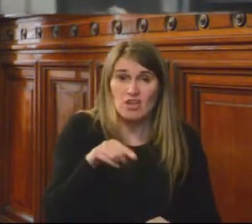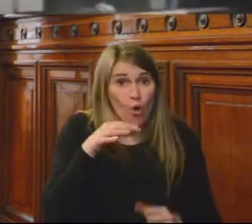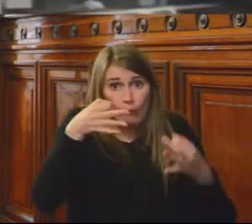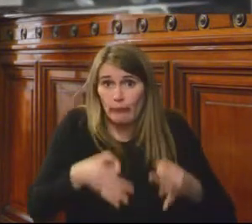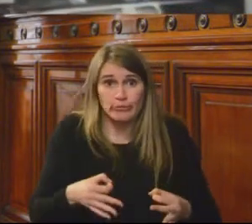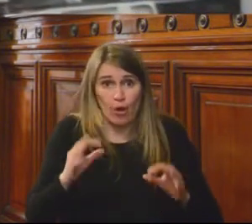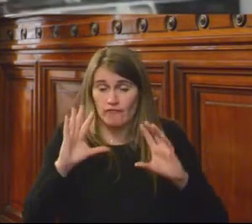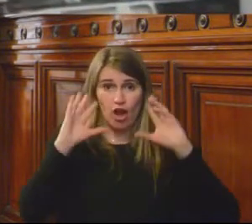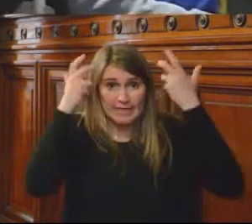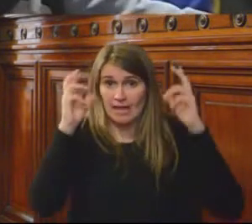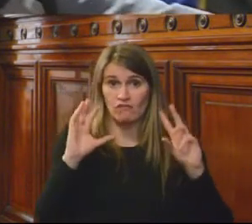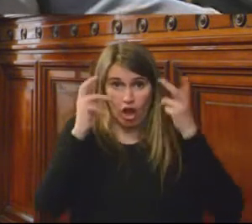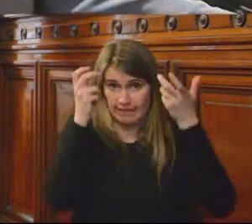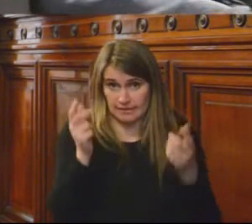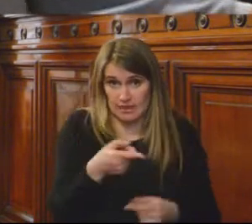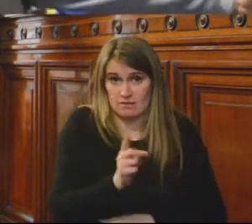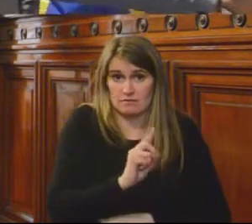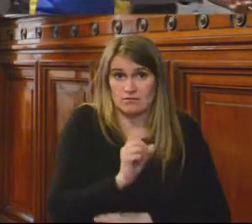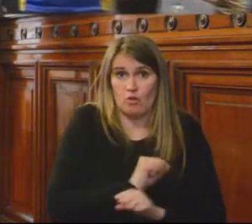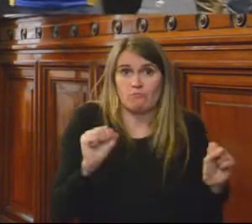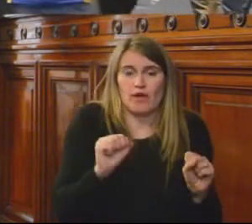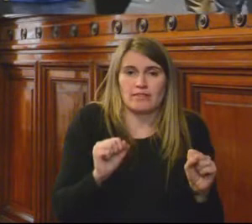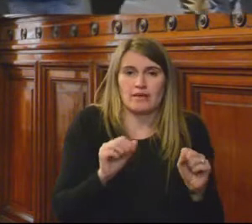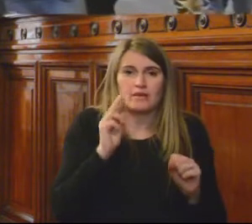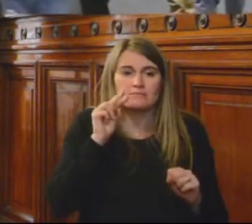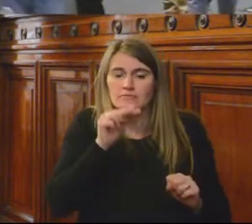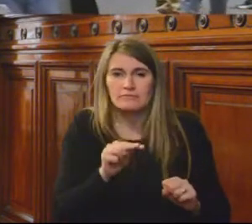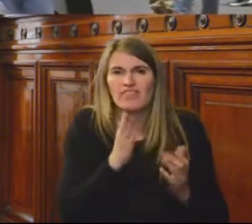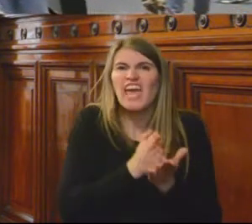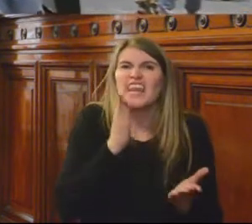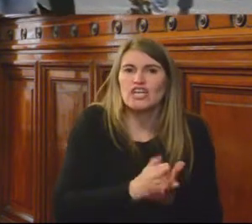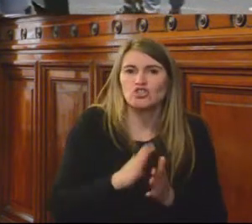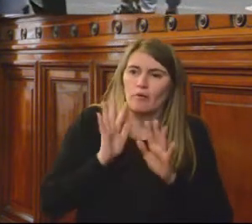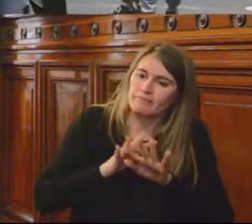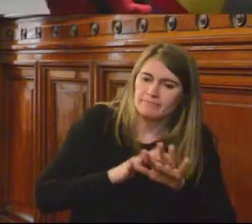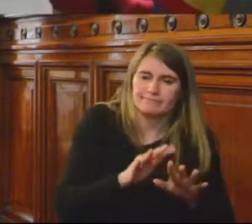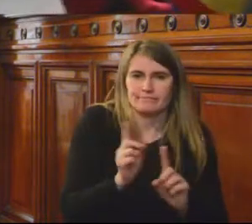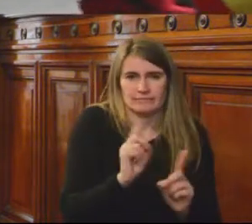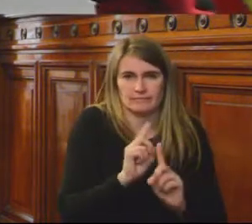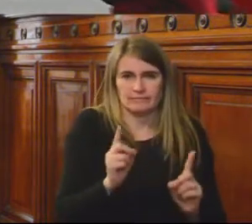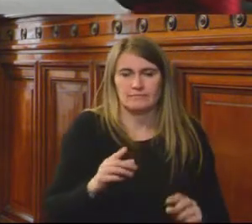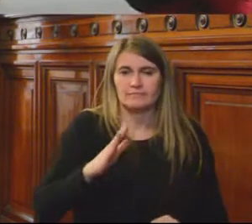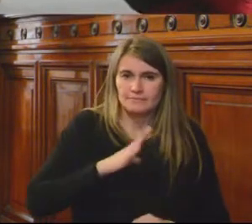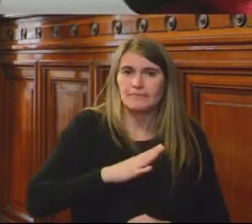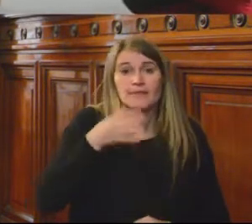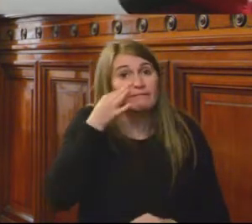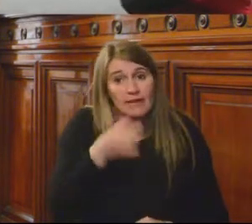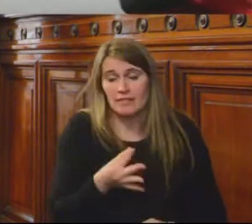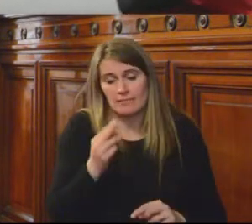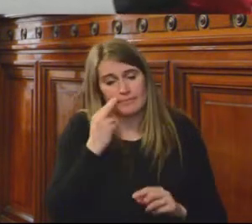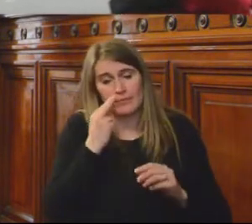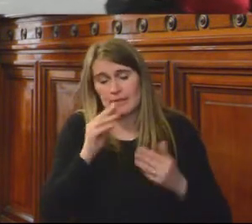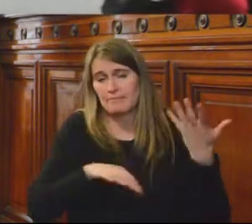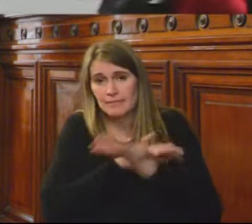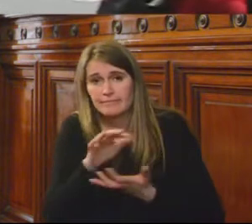allí, no califican de ninguna manera en el marco del ejercicio del derecho a la manifestación. Por el contrario, ha constituido una grave amenaza al orden público y al